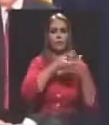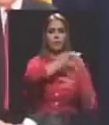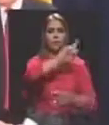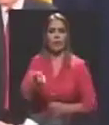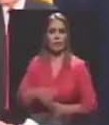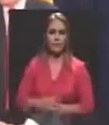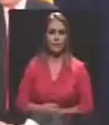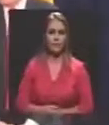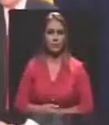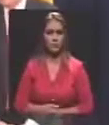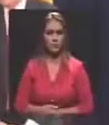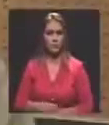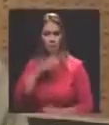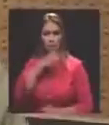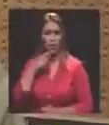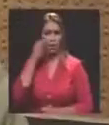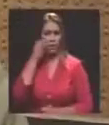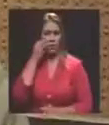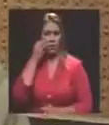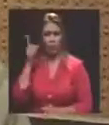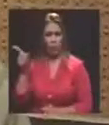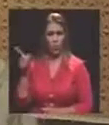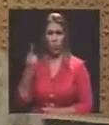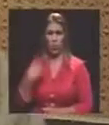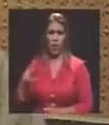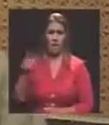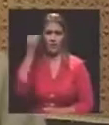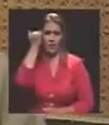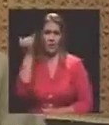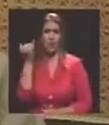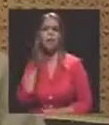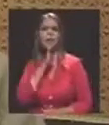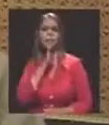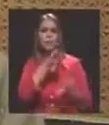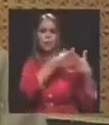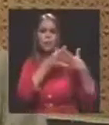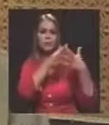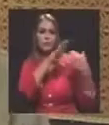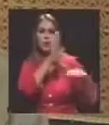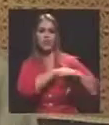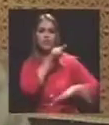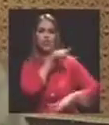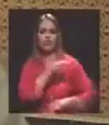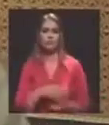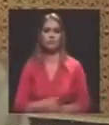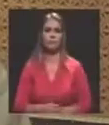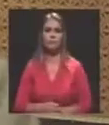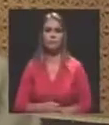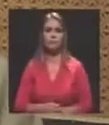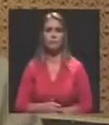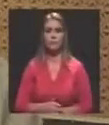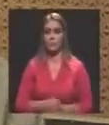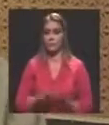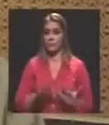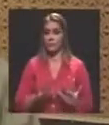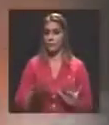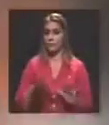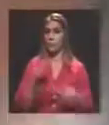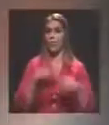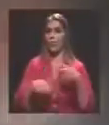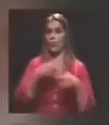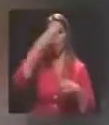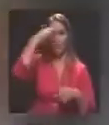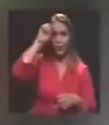le ocurre más al plan de guerra de Estados Unidos, porque le interesa crearle ese problema a Cuba y crearle